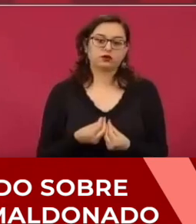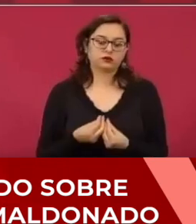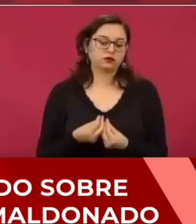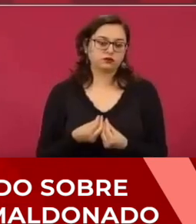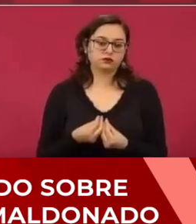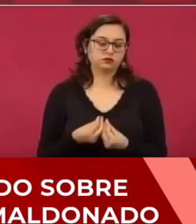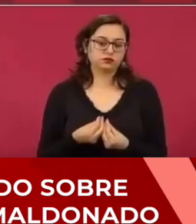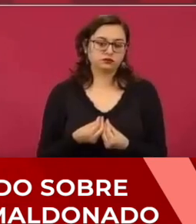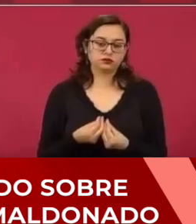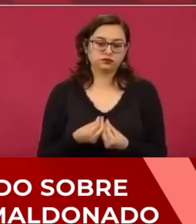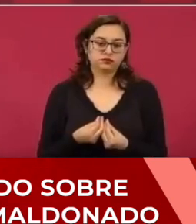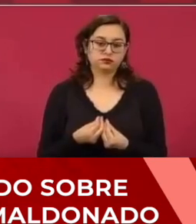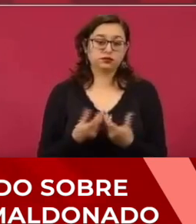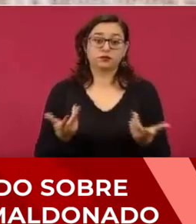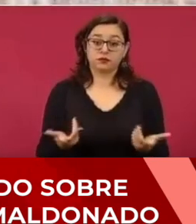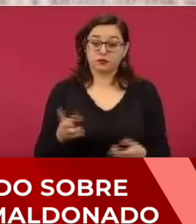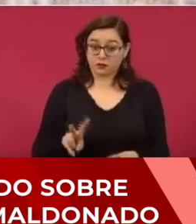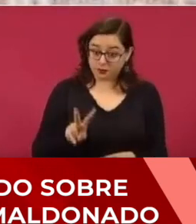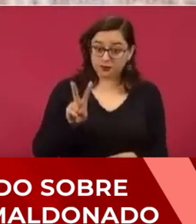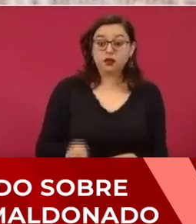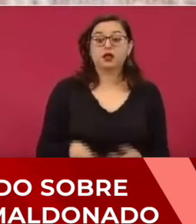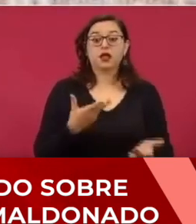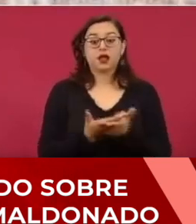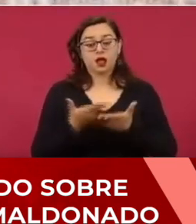Una característica del gobierno que represento,